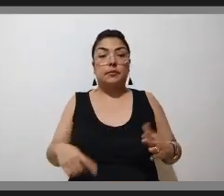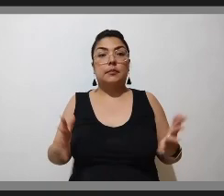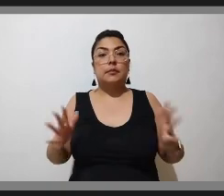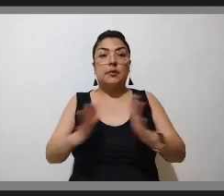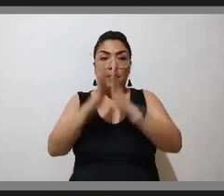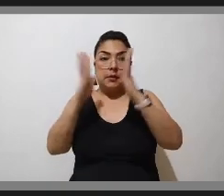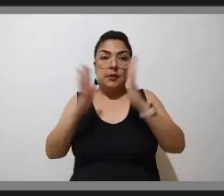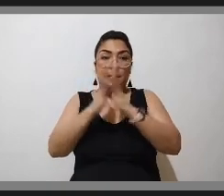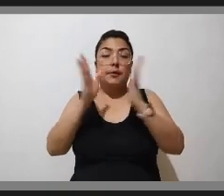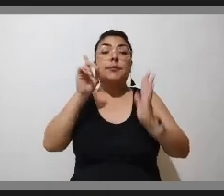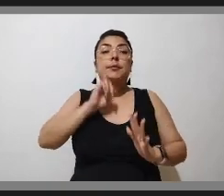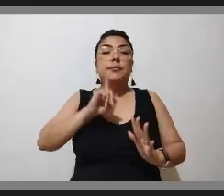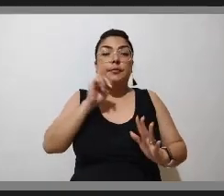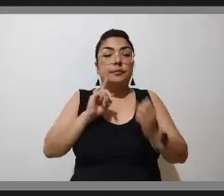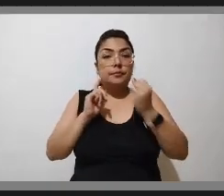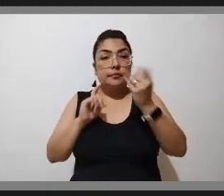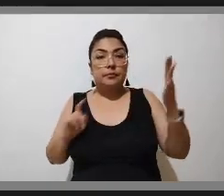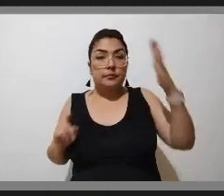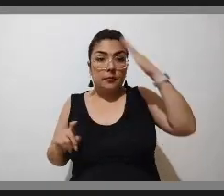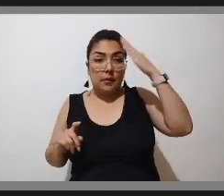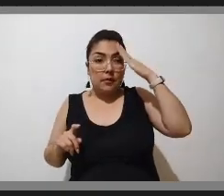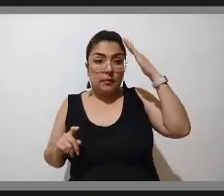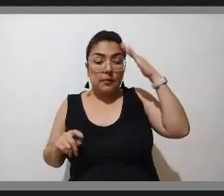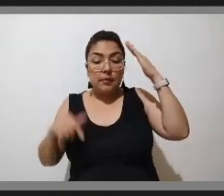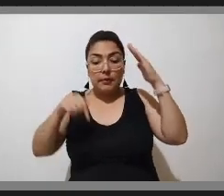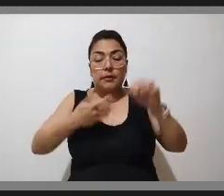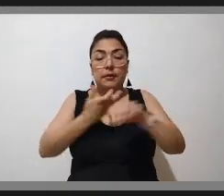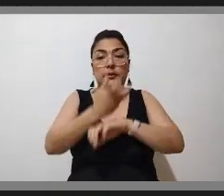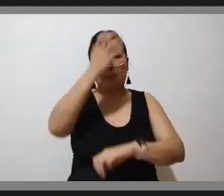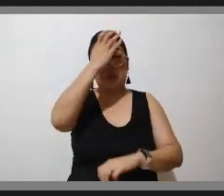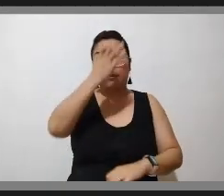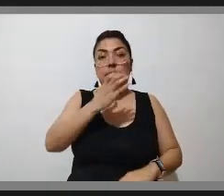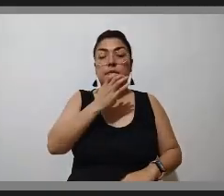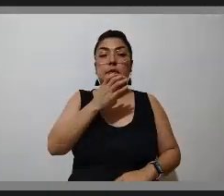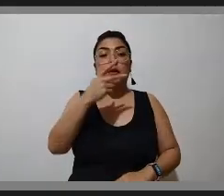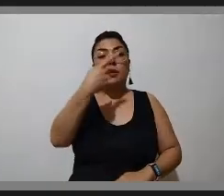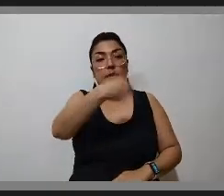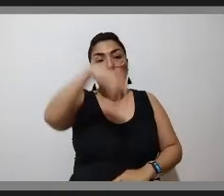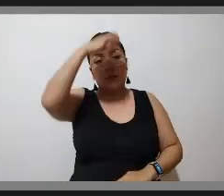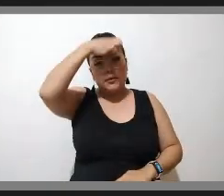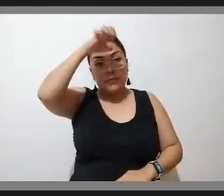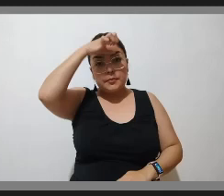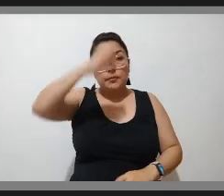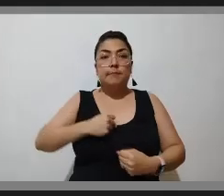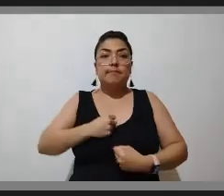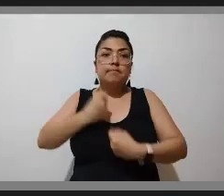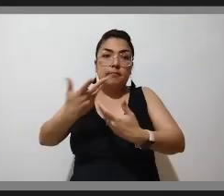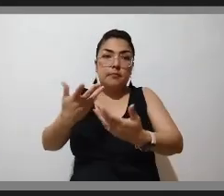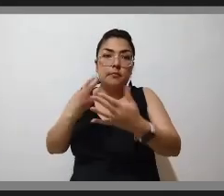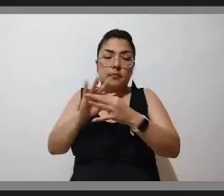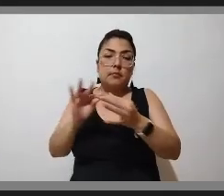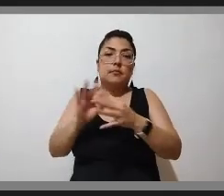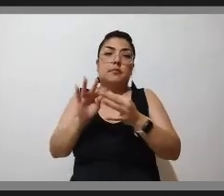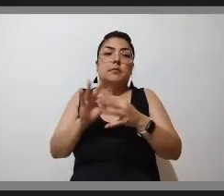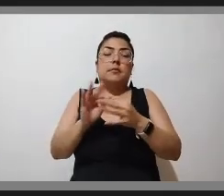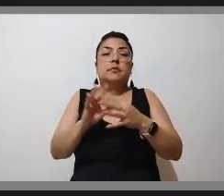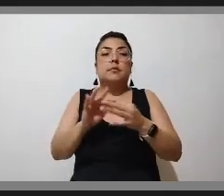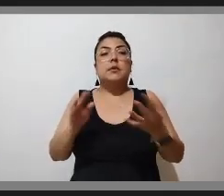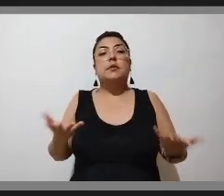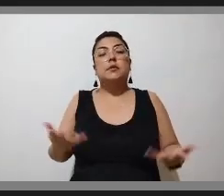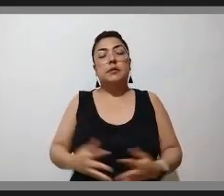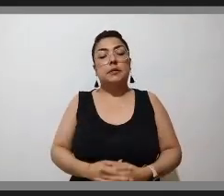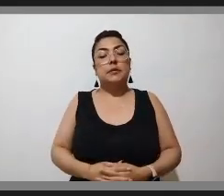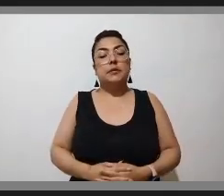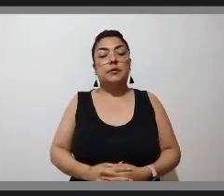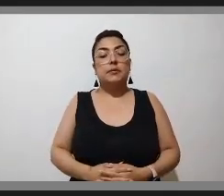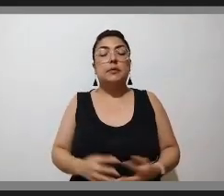de Coahuila. Nos van a compartir sus experiencias y sus puntos de vista, y también vamos a tener algunas actividades